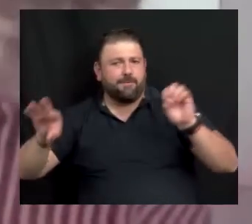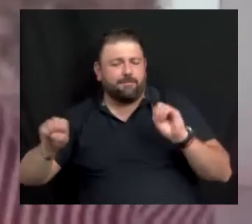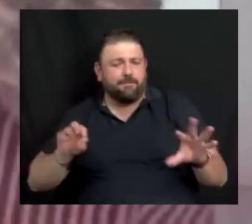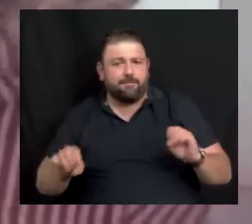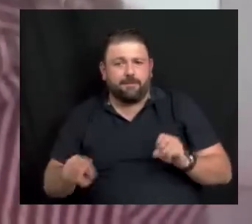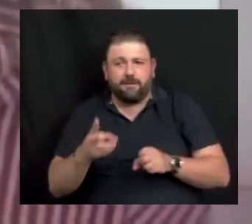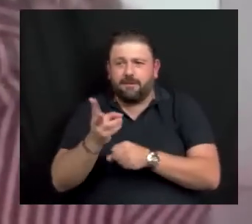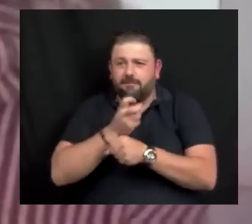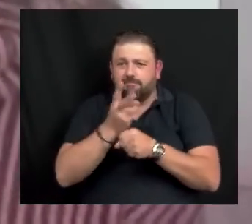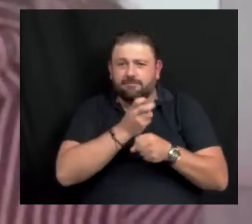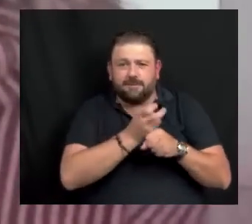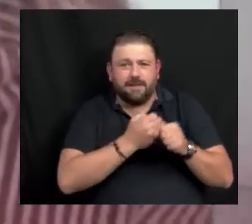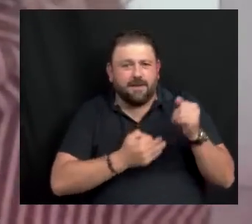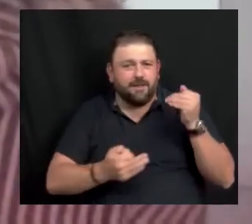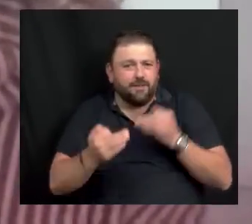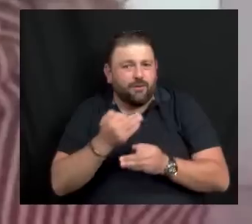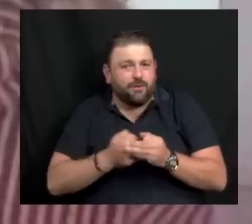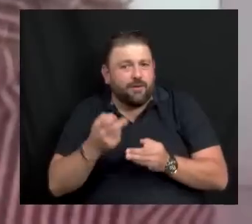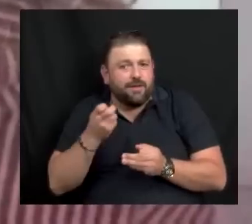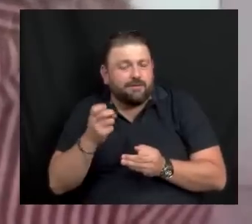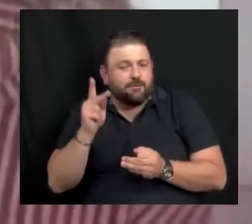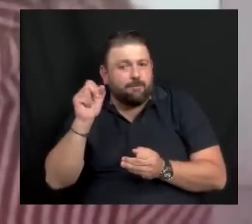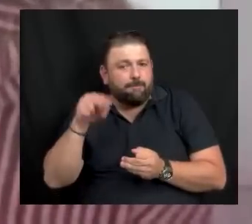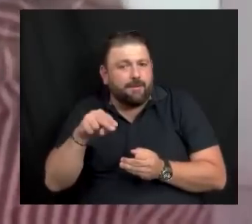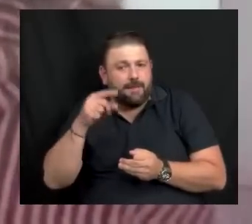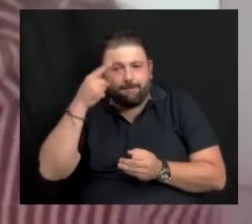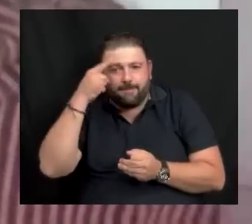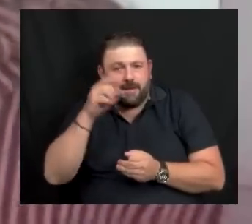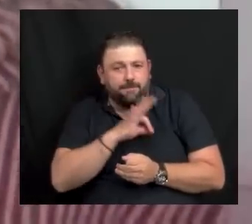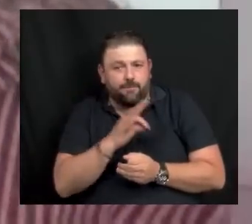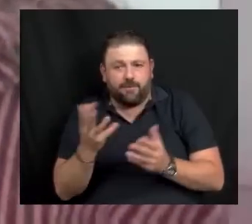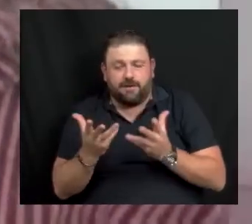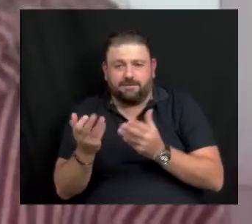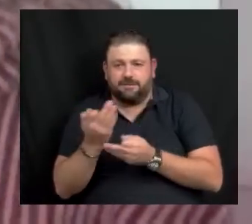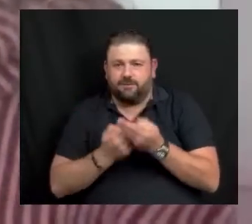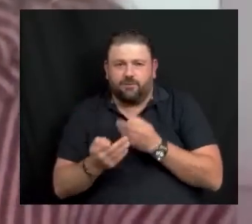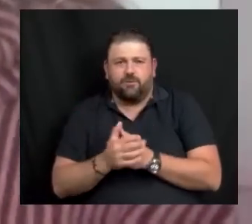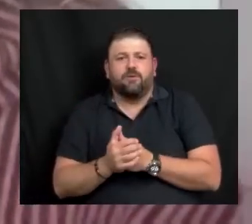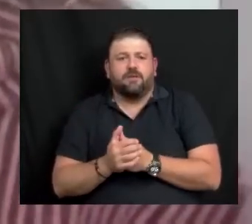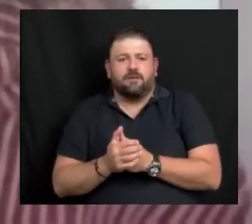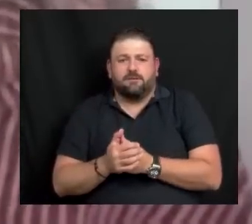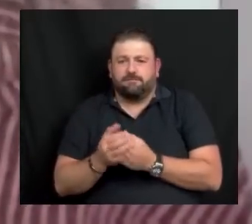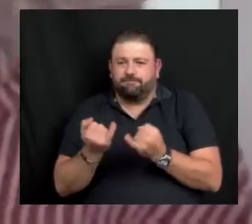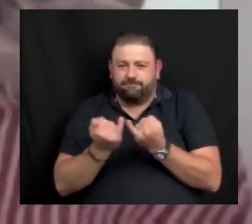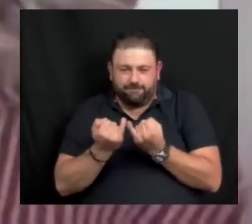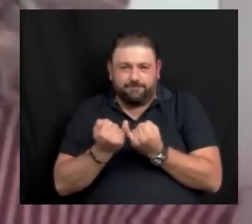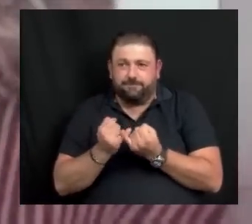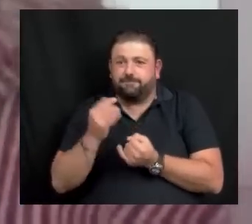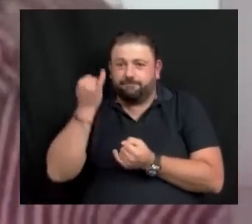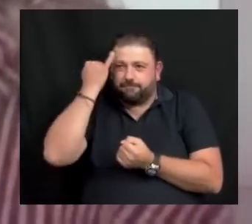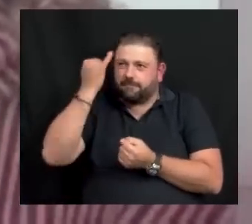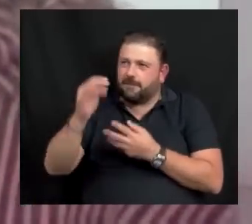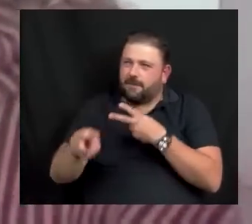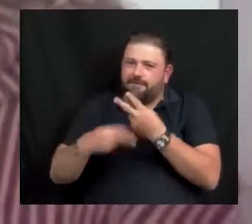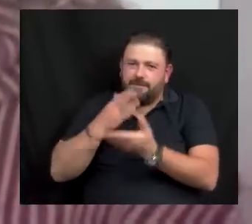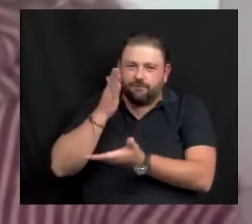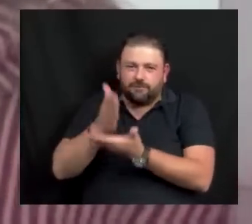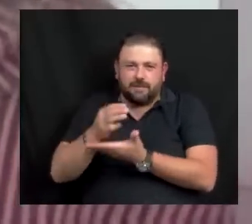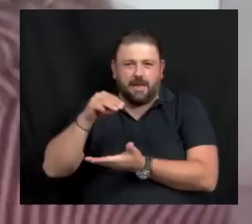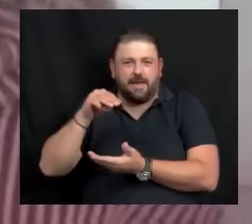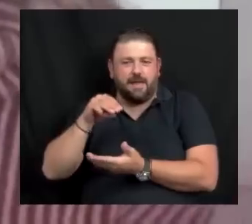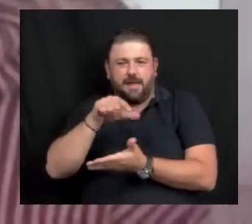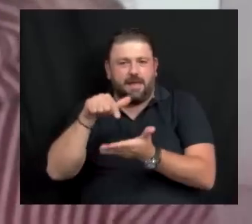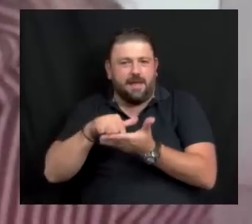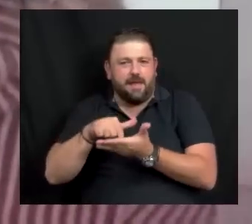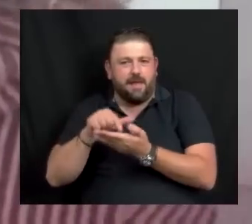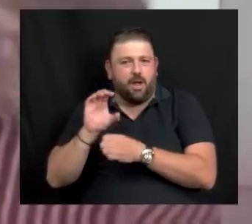manejar esa parte de planeación de lo que puede hacer, y si pega uno en Medellín, pues vamos a Medellín. O sea, hay que hacer algo para